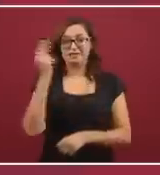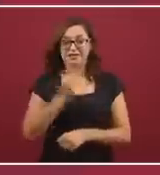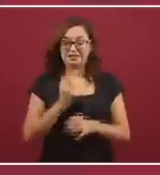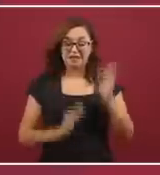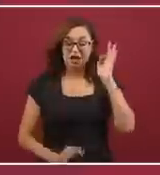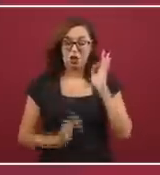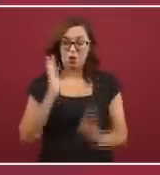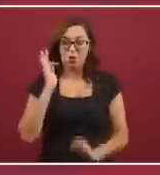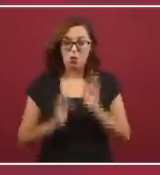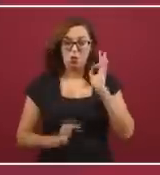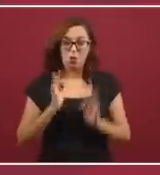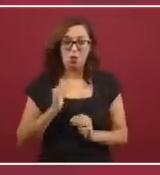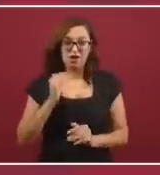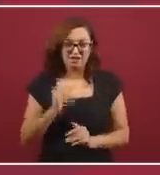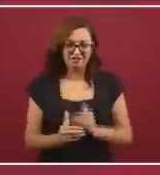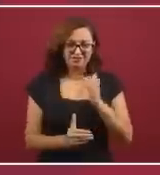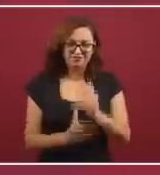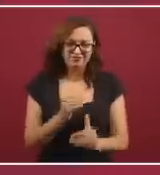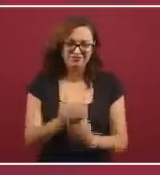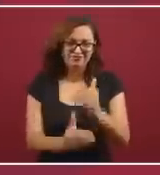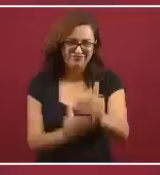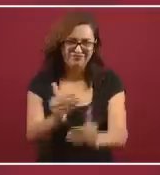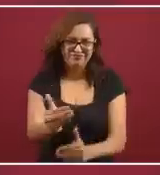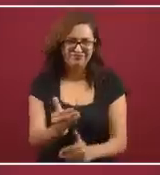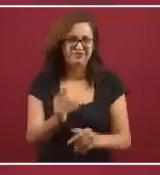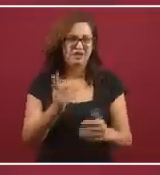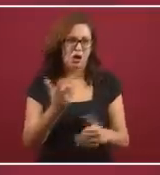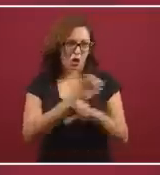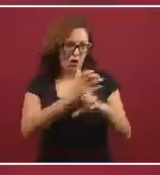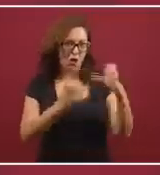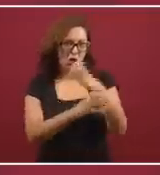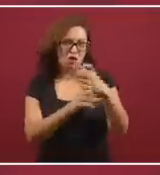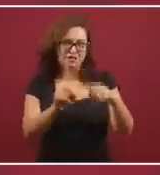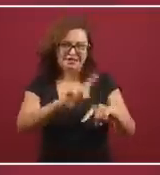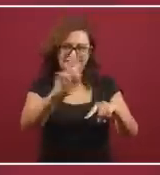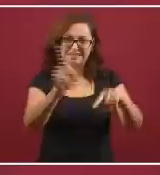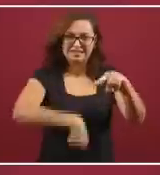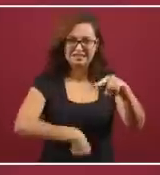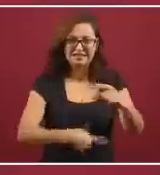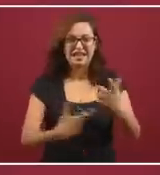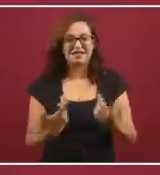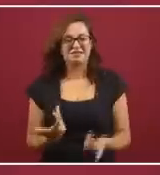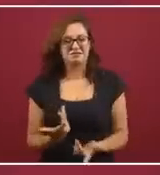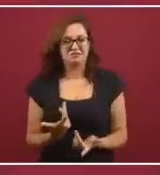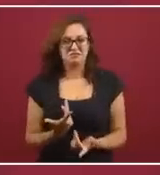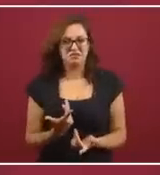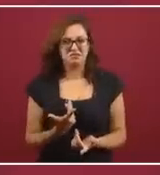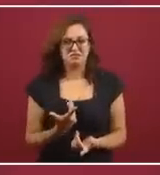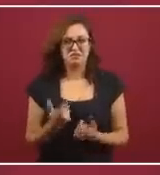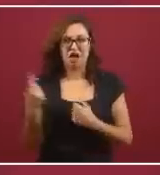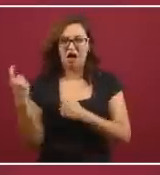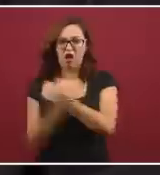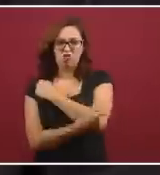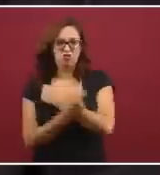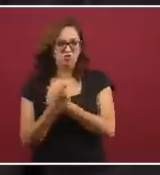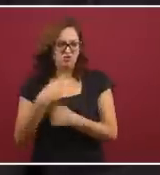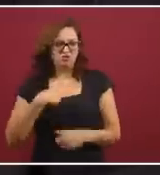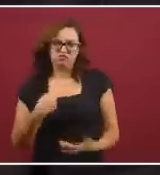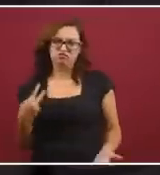no puede haber confiscación de bienes si no existe un proceso